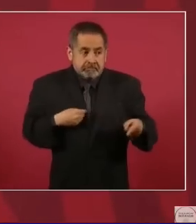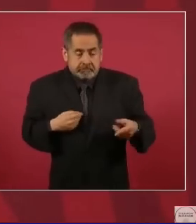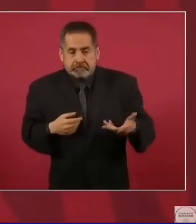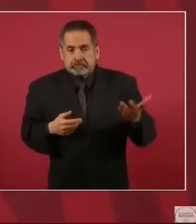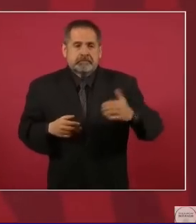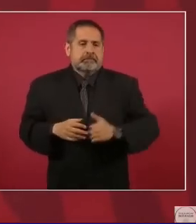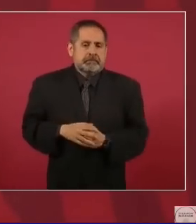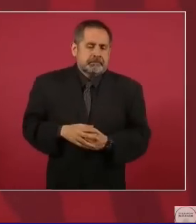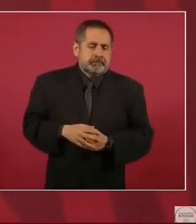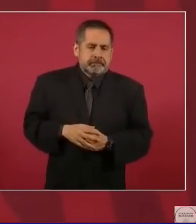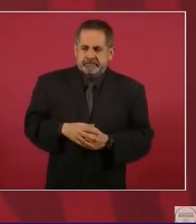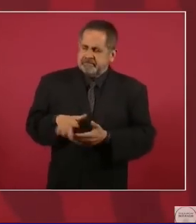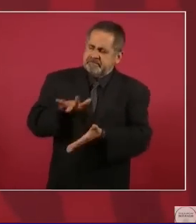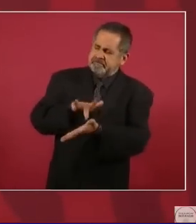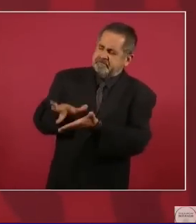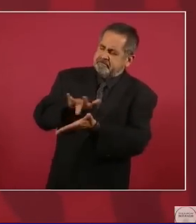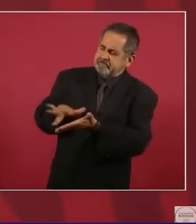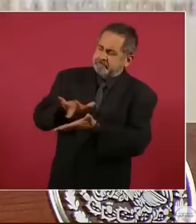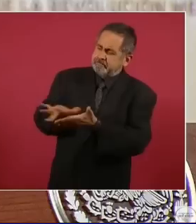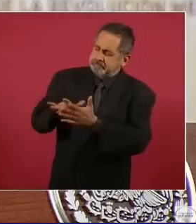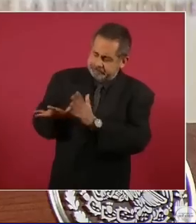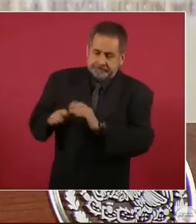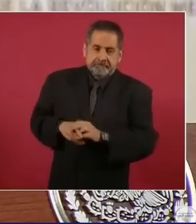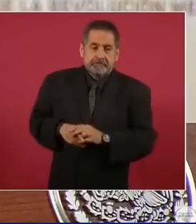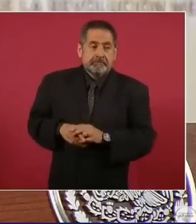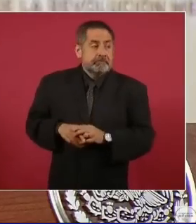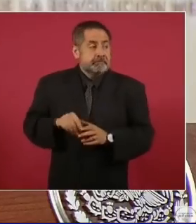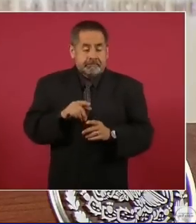le ayudan y llega Fox